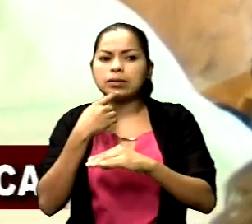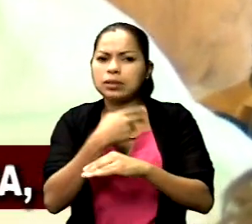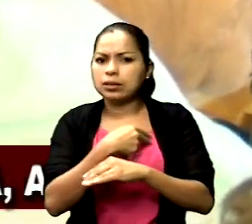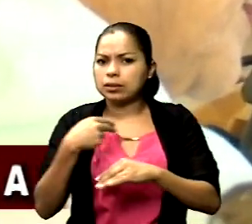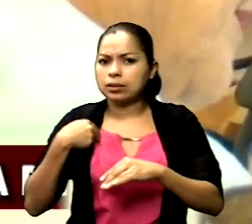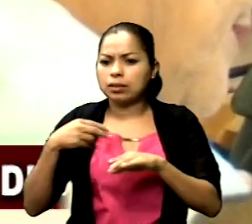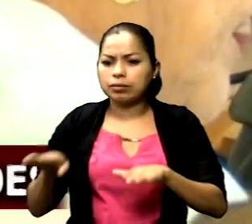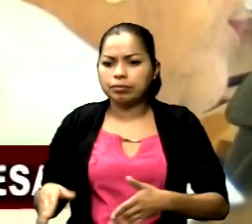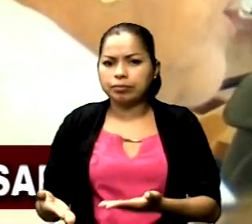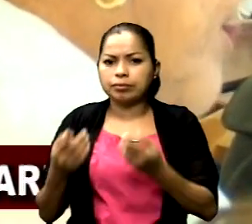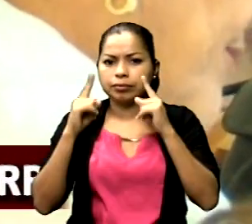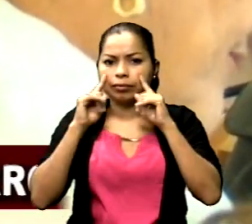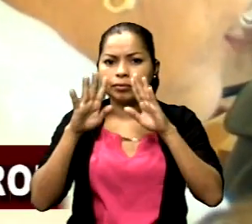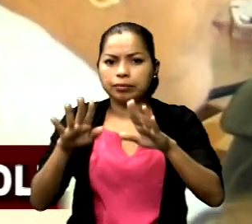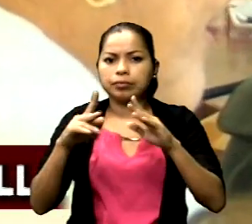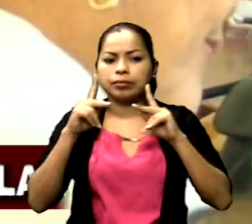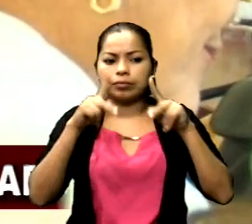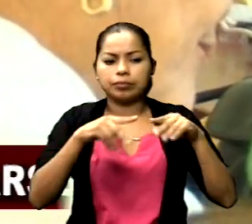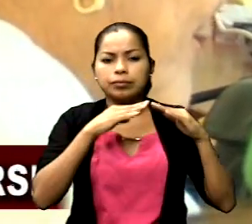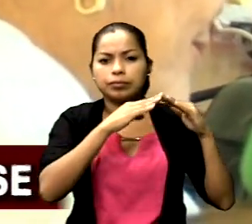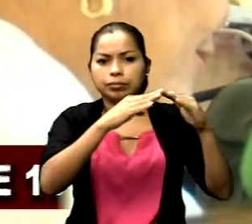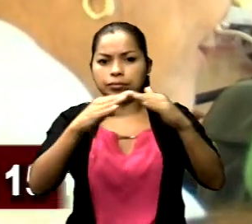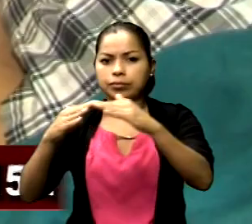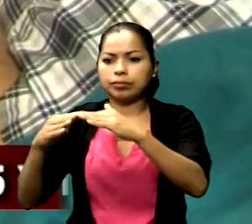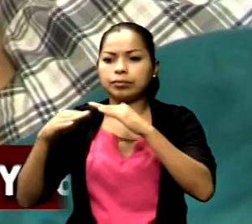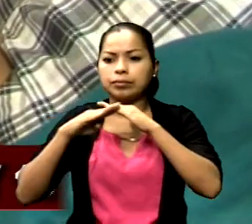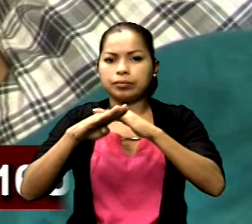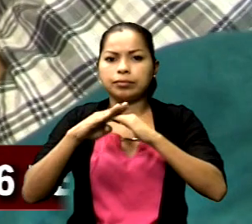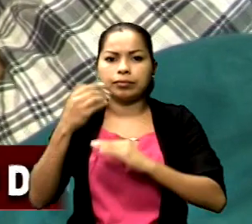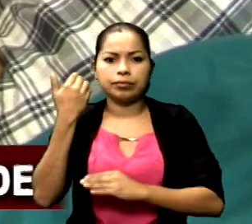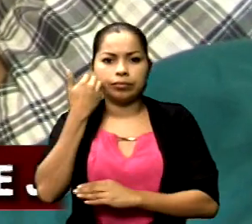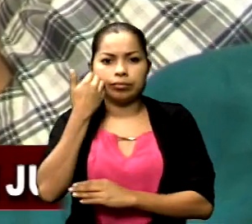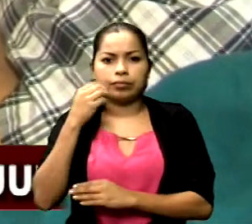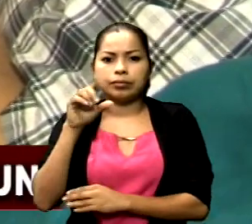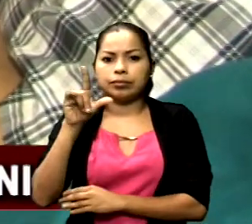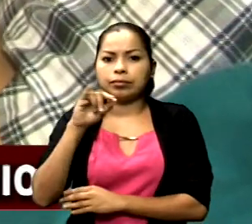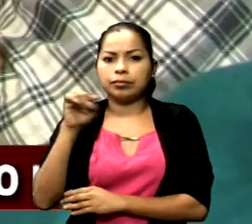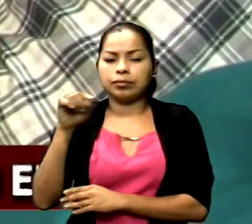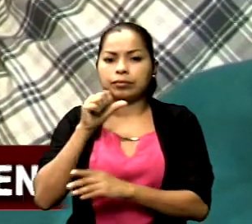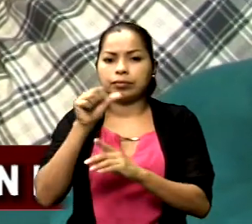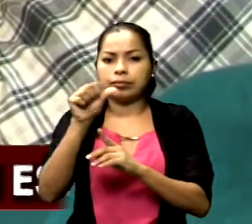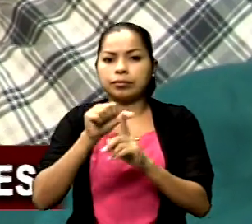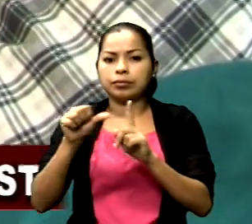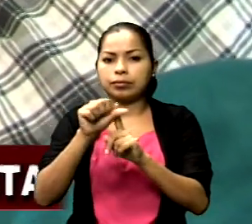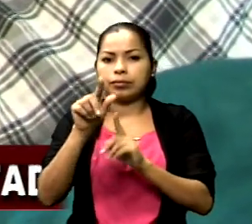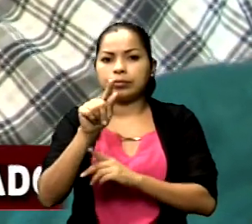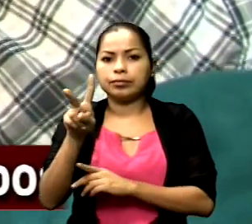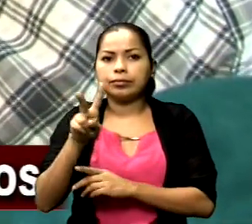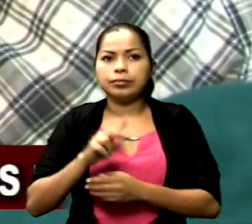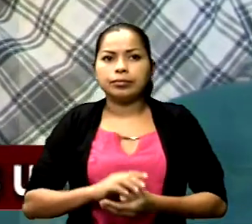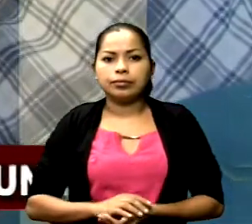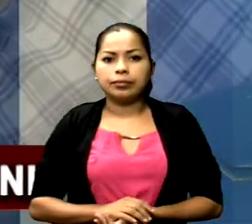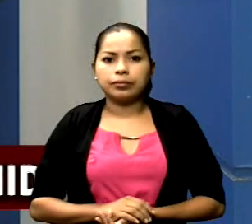la promoción y protección de la ciudadanía frente a las enfermedades. Liz Escoto, Noticias Asamblea